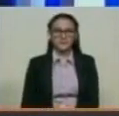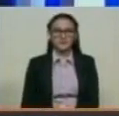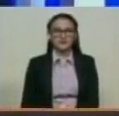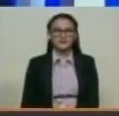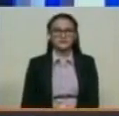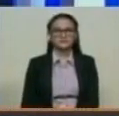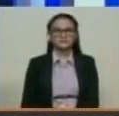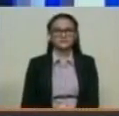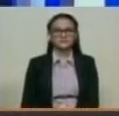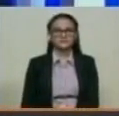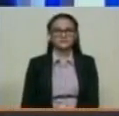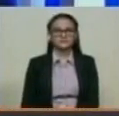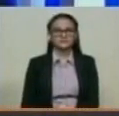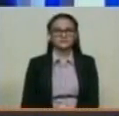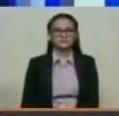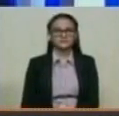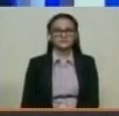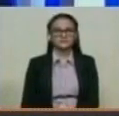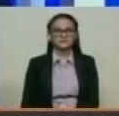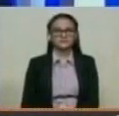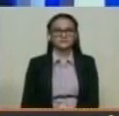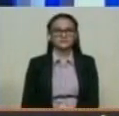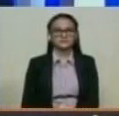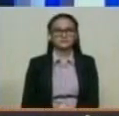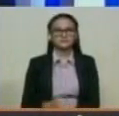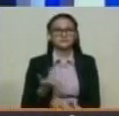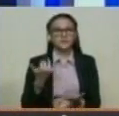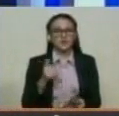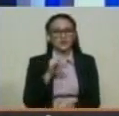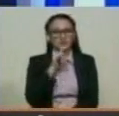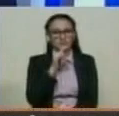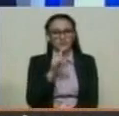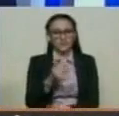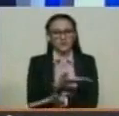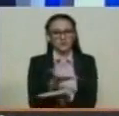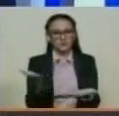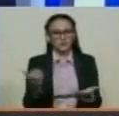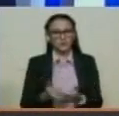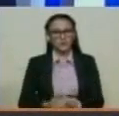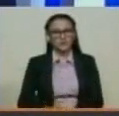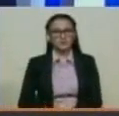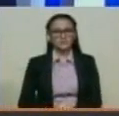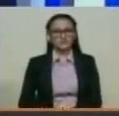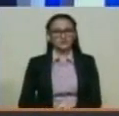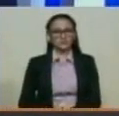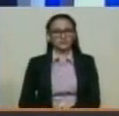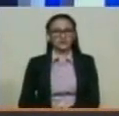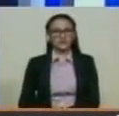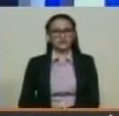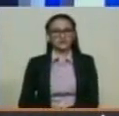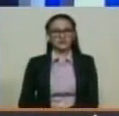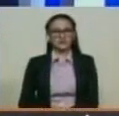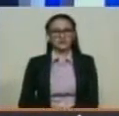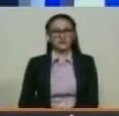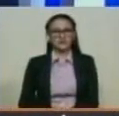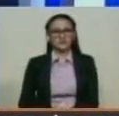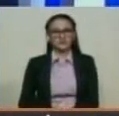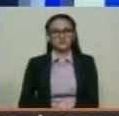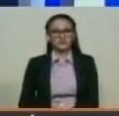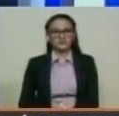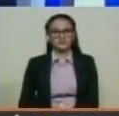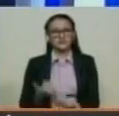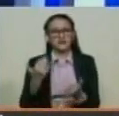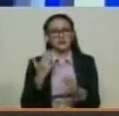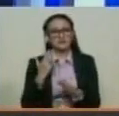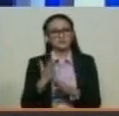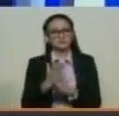República, quiero informar a la opinión pública nacional que hemos tenido el conocimiento hace pocos